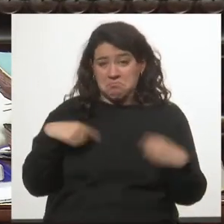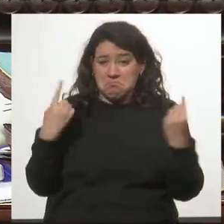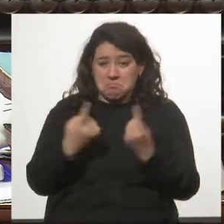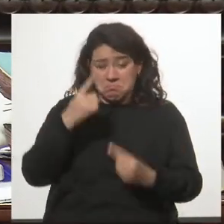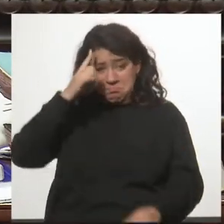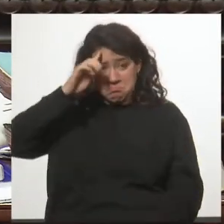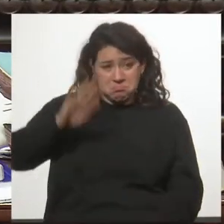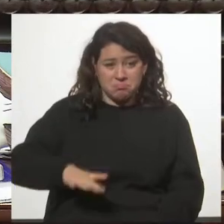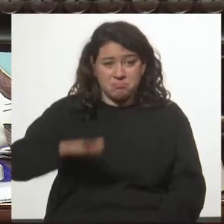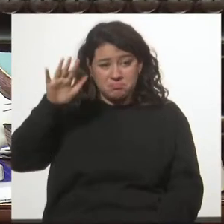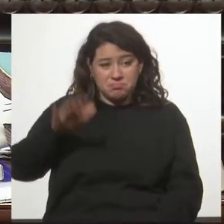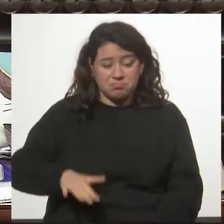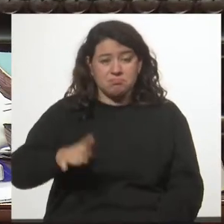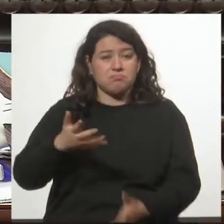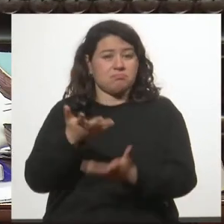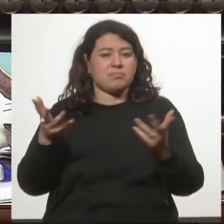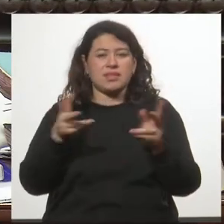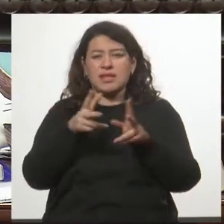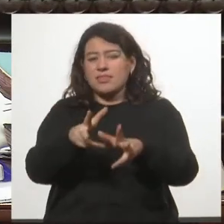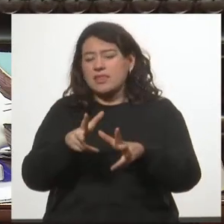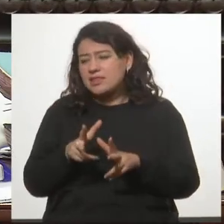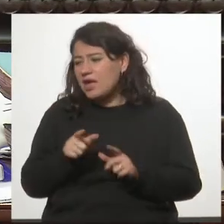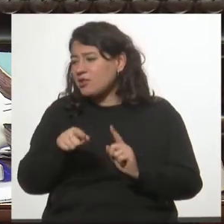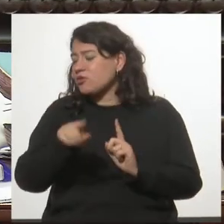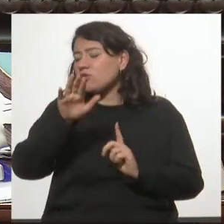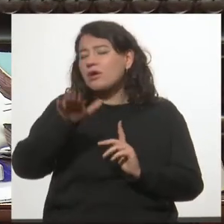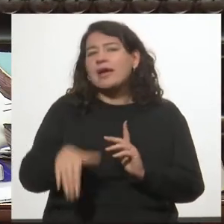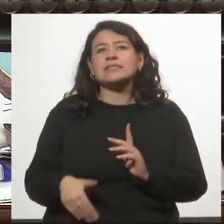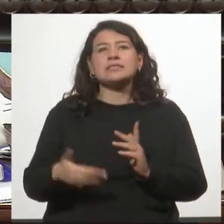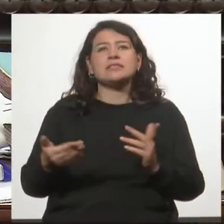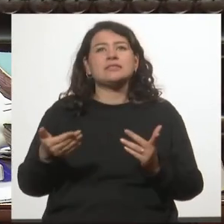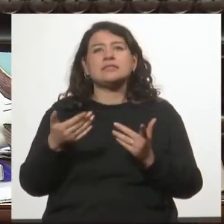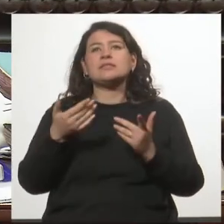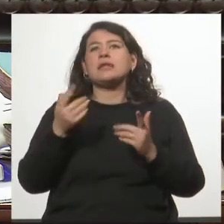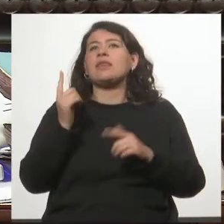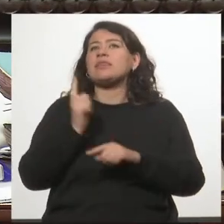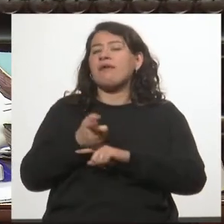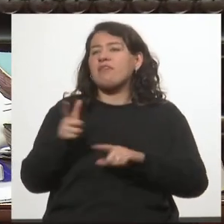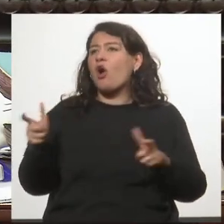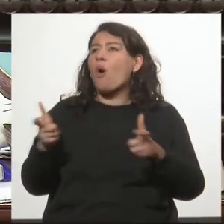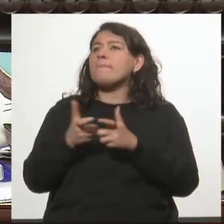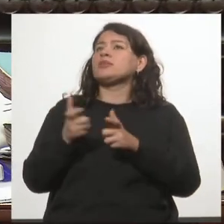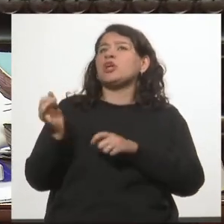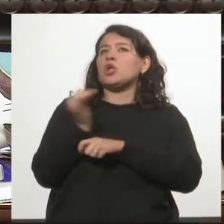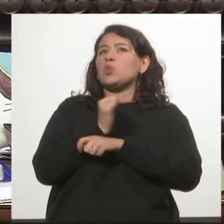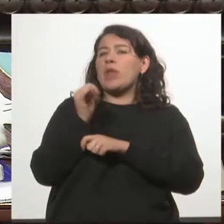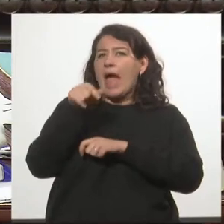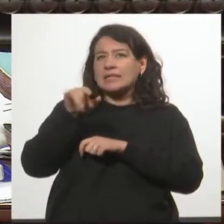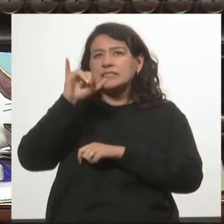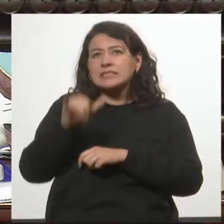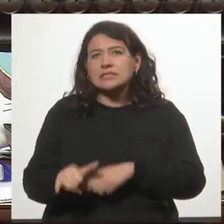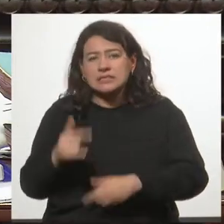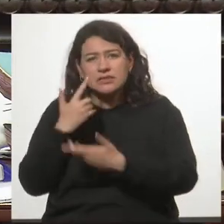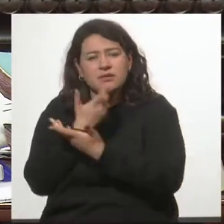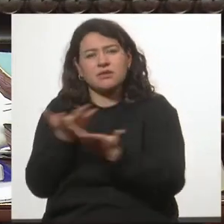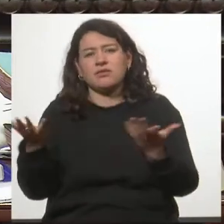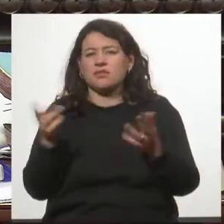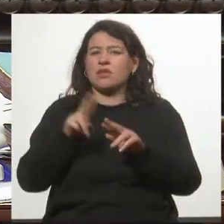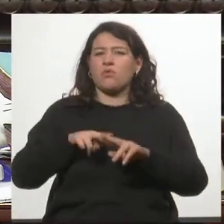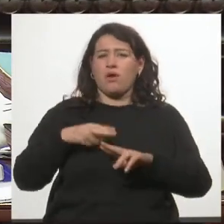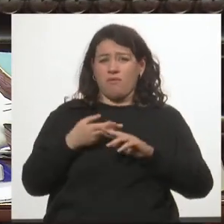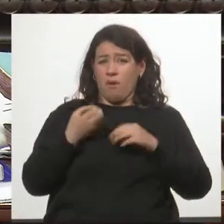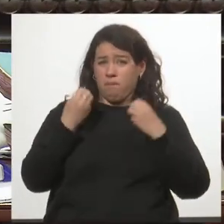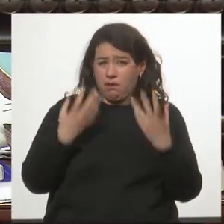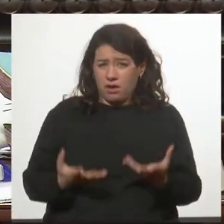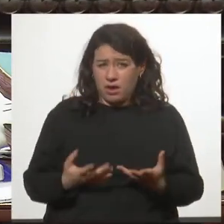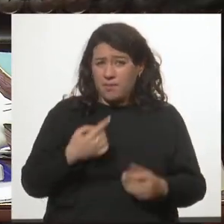enterado se decía esto corresponde a ventilarlo en la comisión de industria y si corresponde nuevamente porque lo